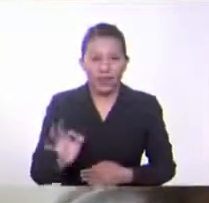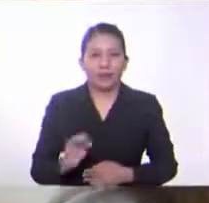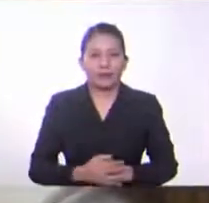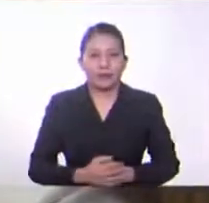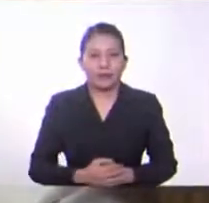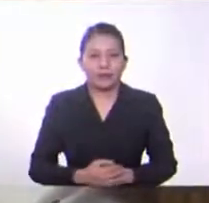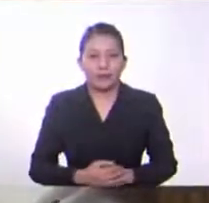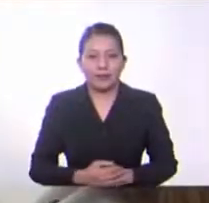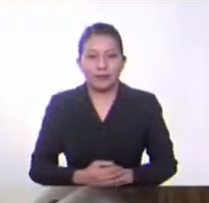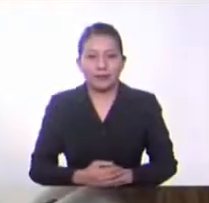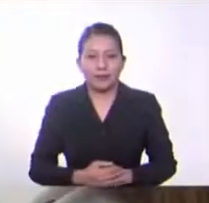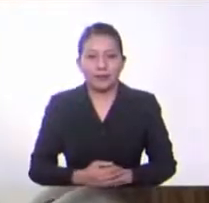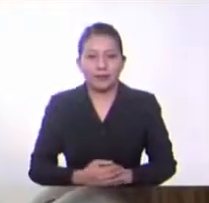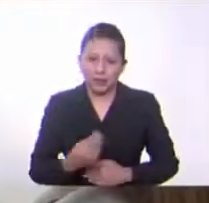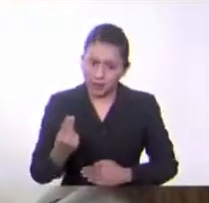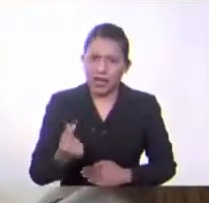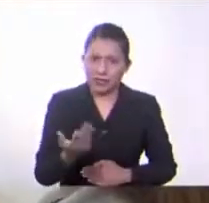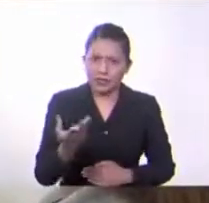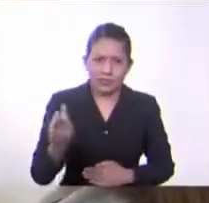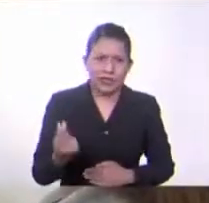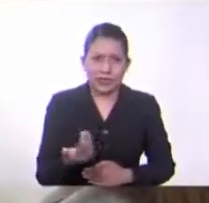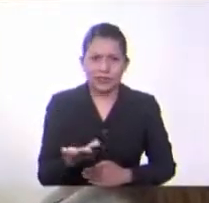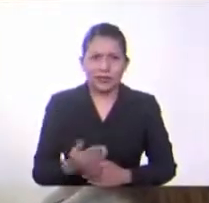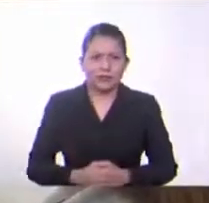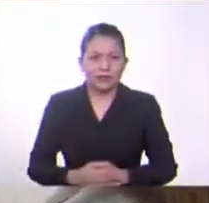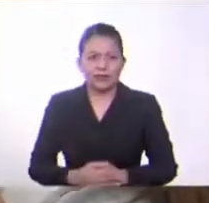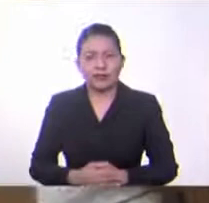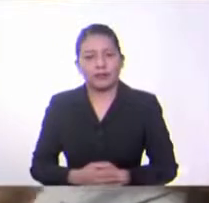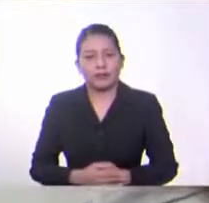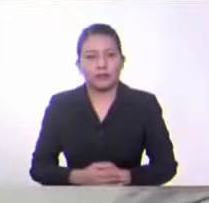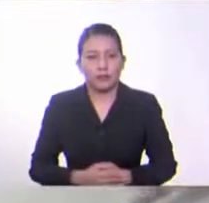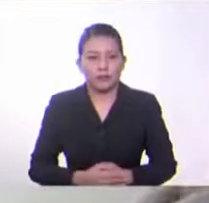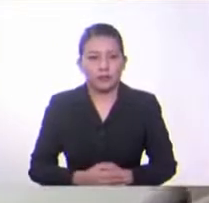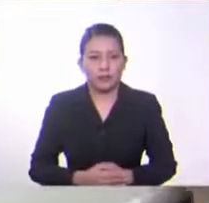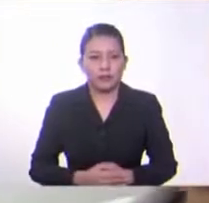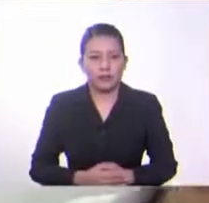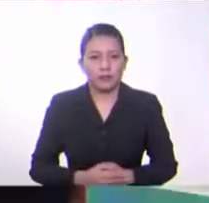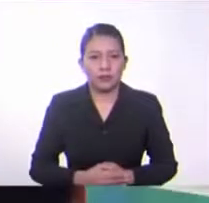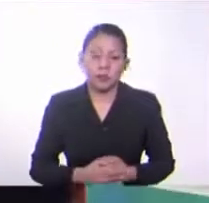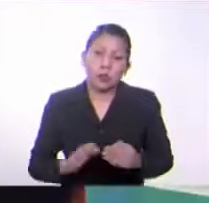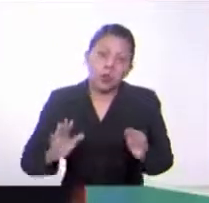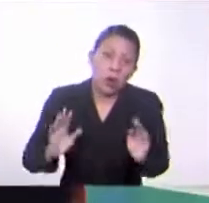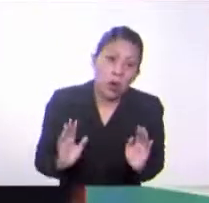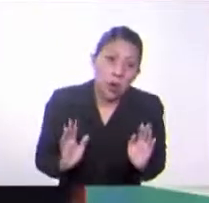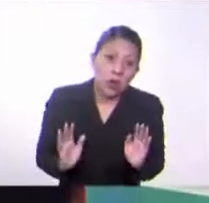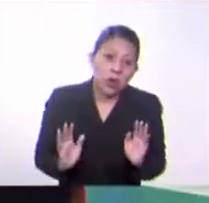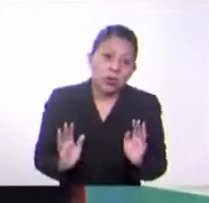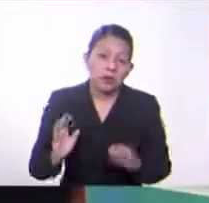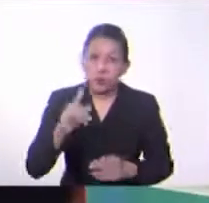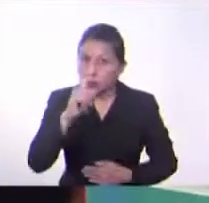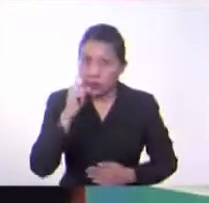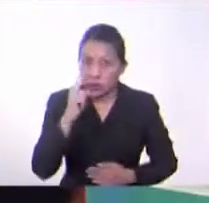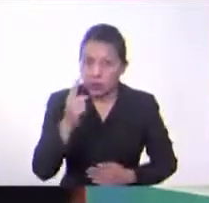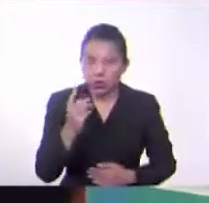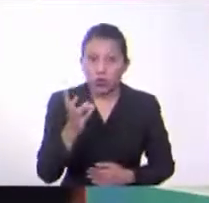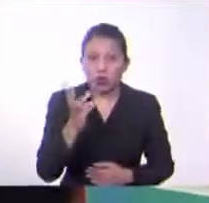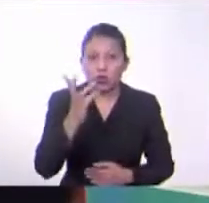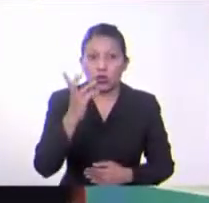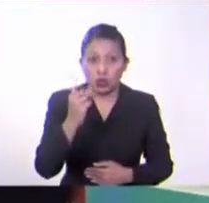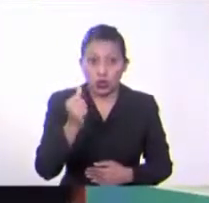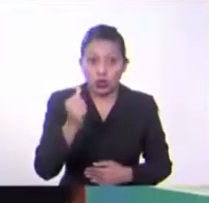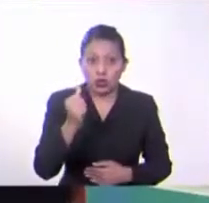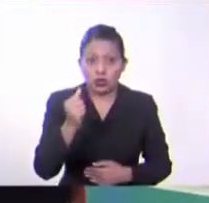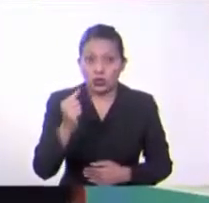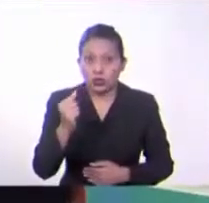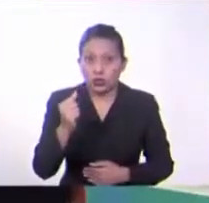chicos. Así está fácil. Coloco 25 acá. Entonces, cuando tenemos dos cantidades,